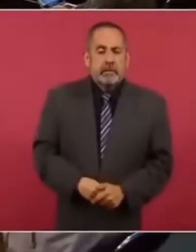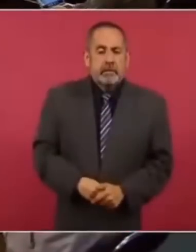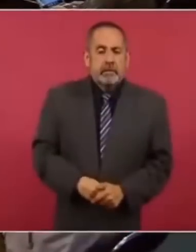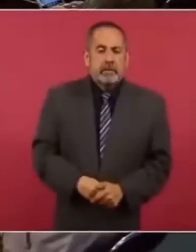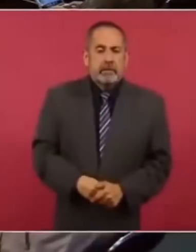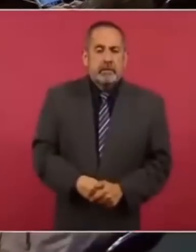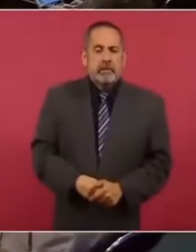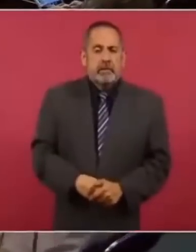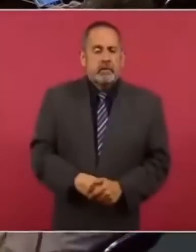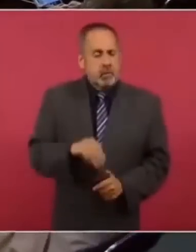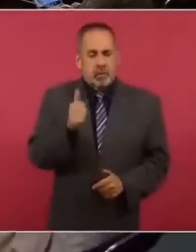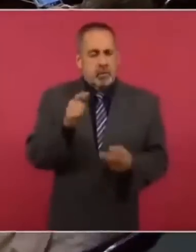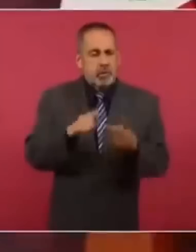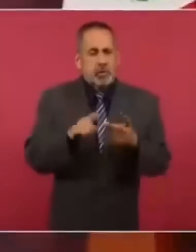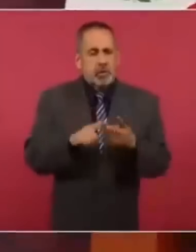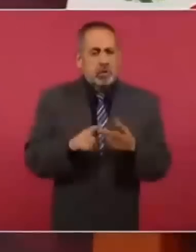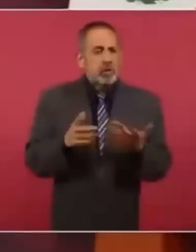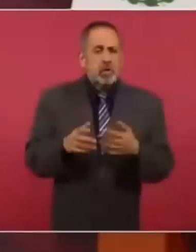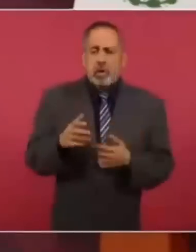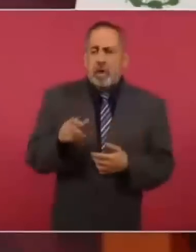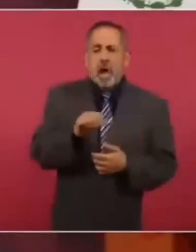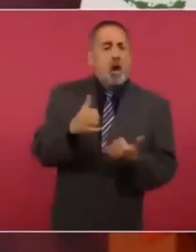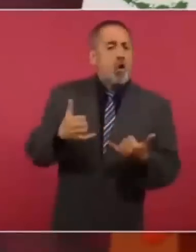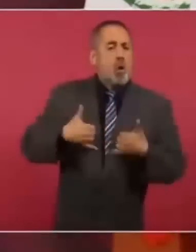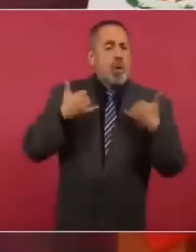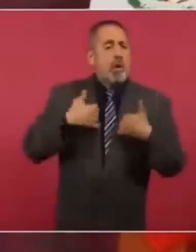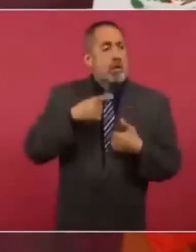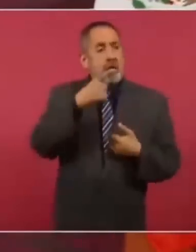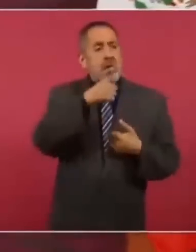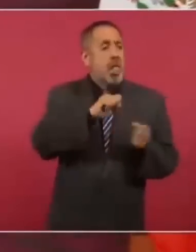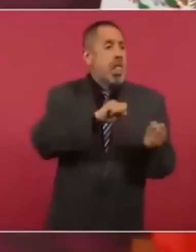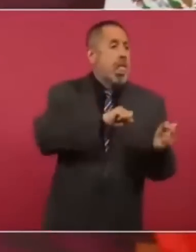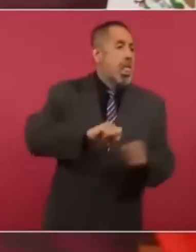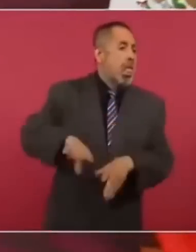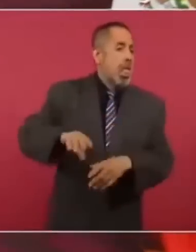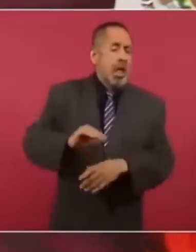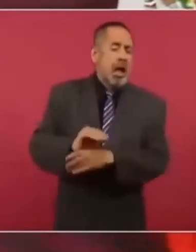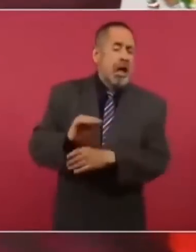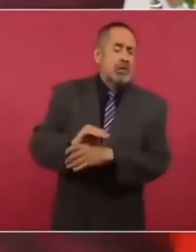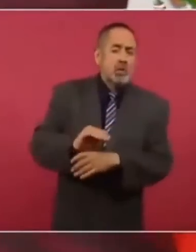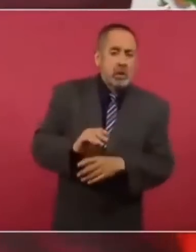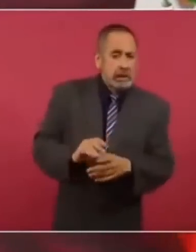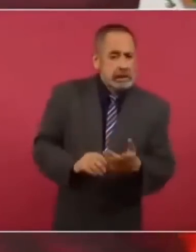Y lo otro, el abandono a los jóvenes.